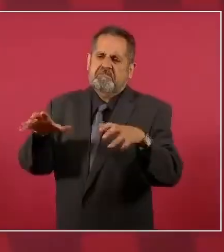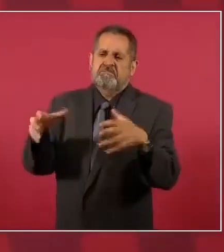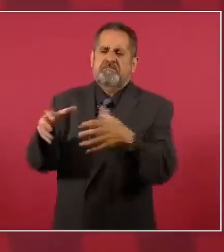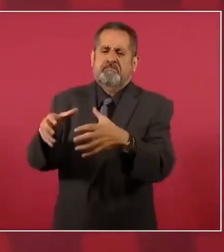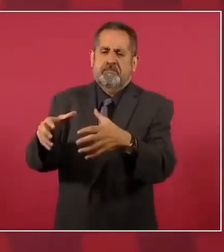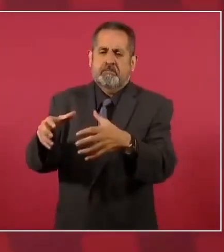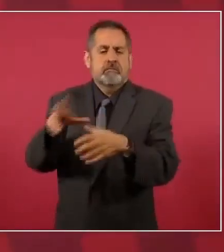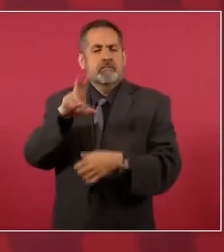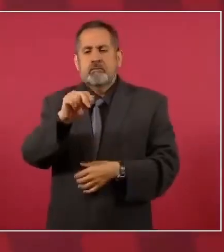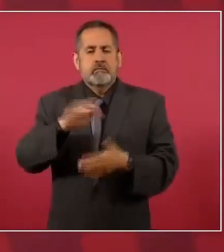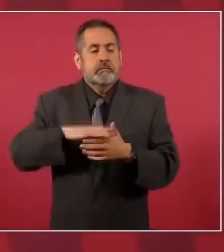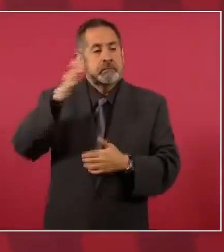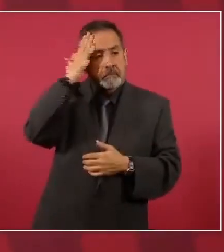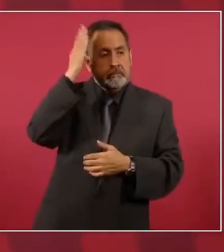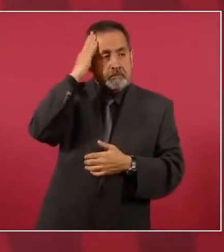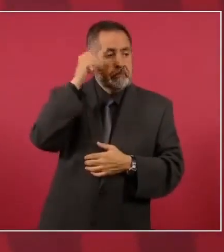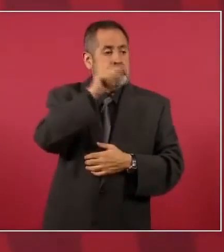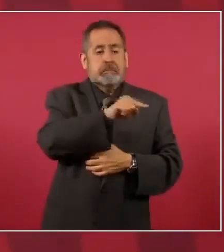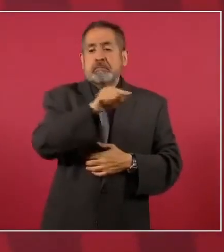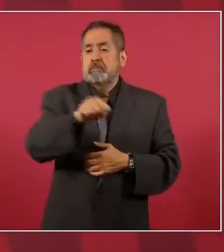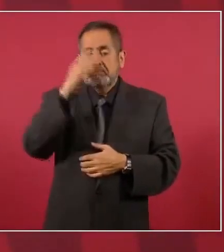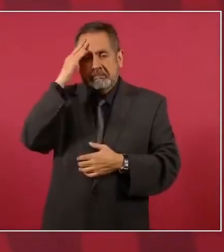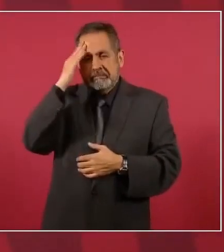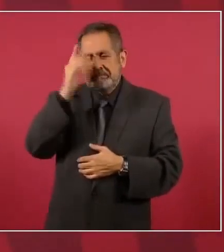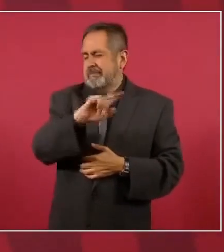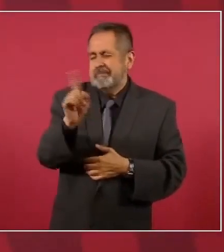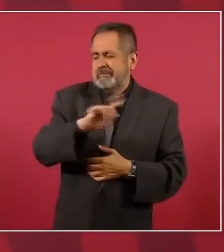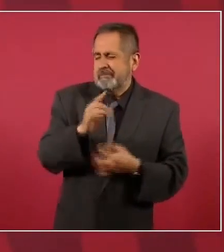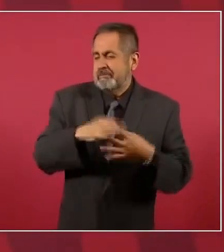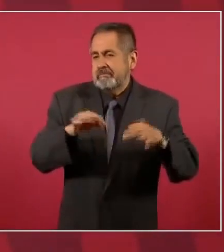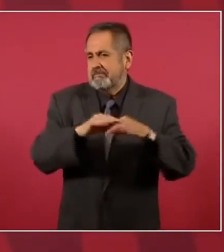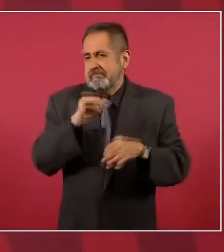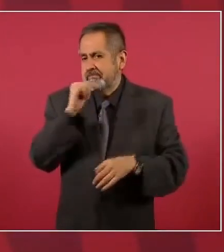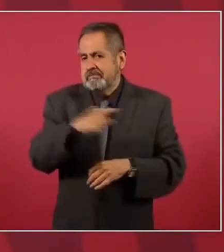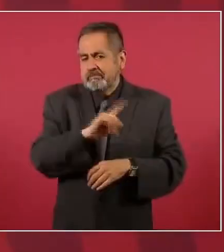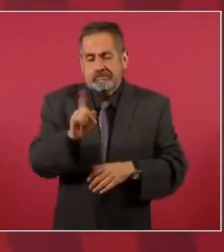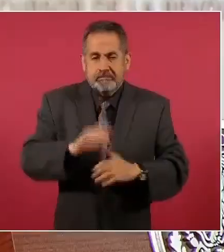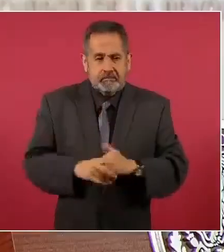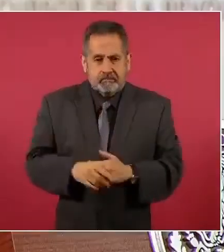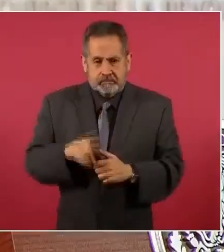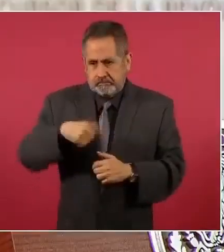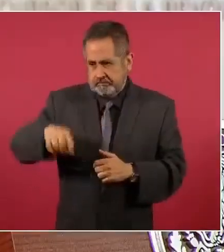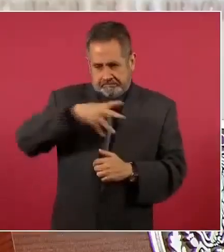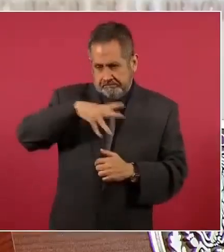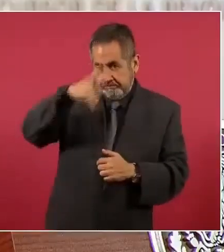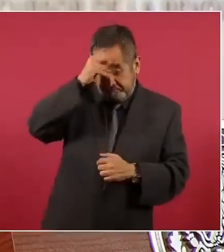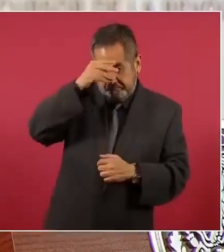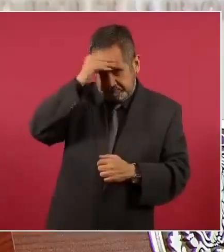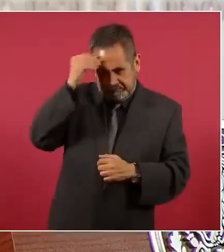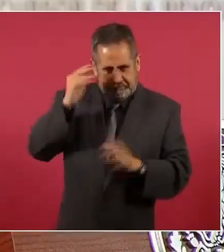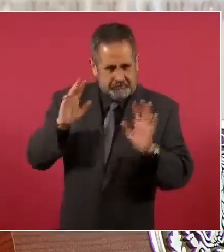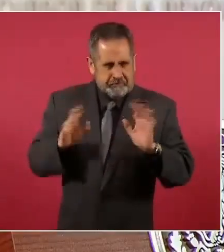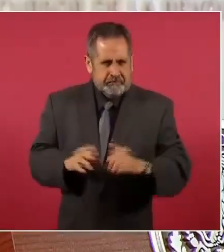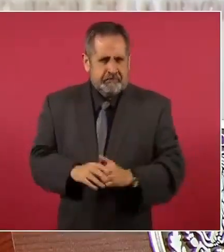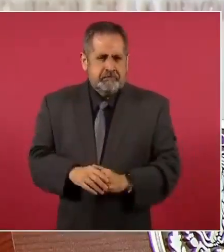no en ningún líder, por importante que sea. O sea, eso que se lo aprendan,